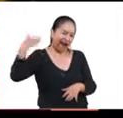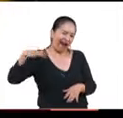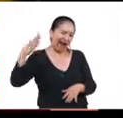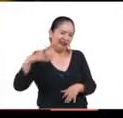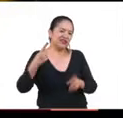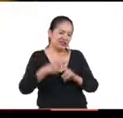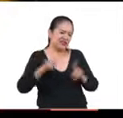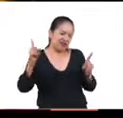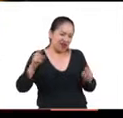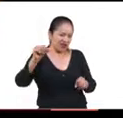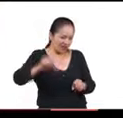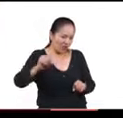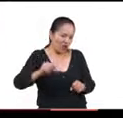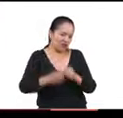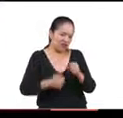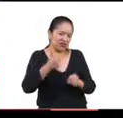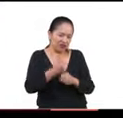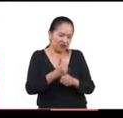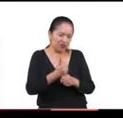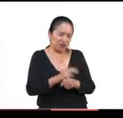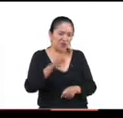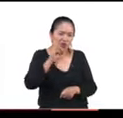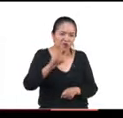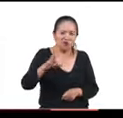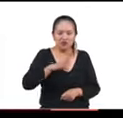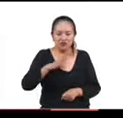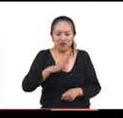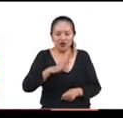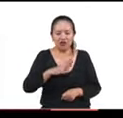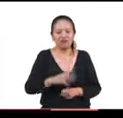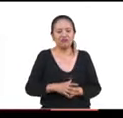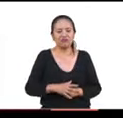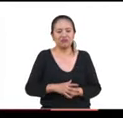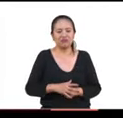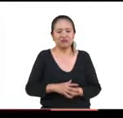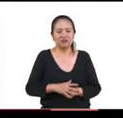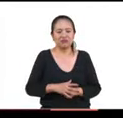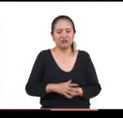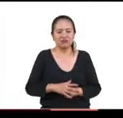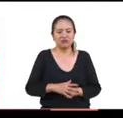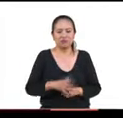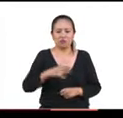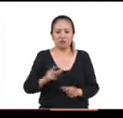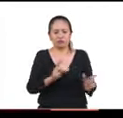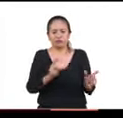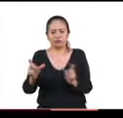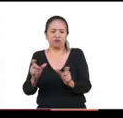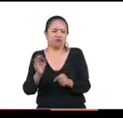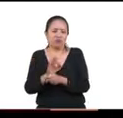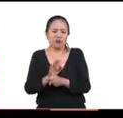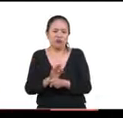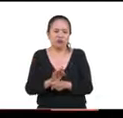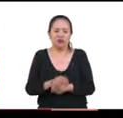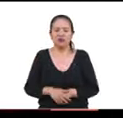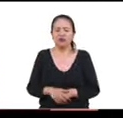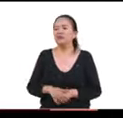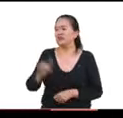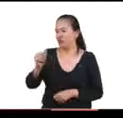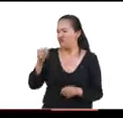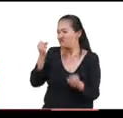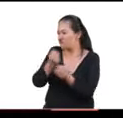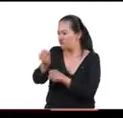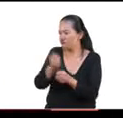años pasados, vimos que hubo un poco menos de intervención quizá por parte de ustedes con los contingentes. Cada vez ha sido menos